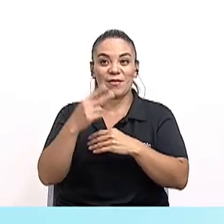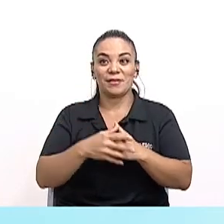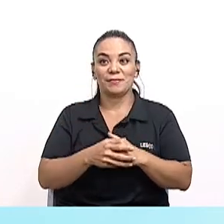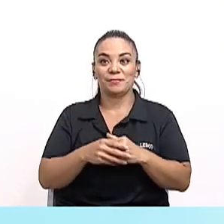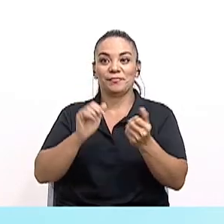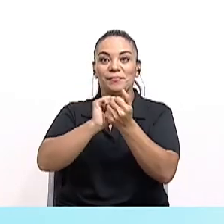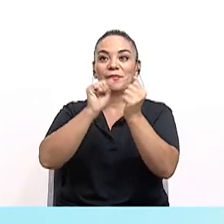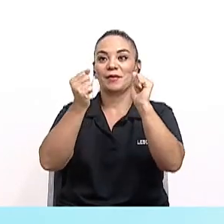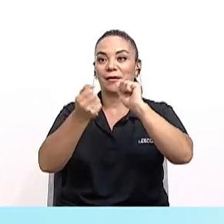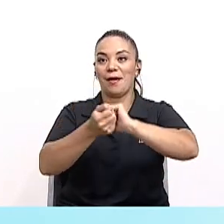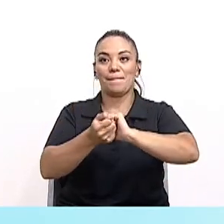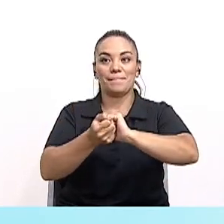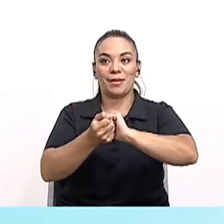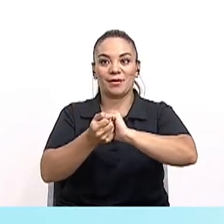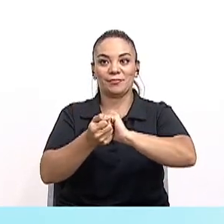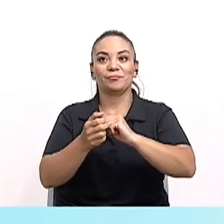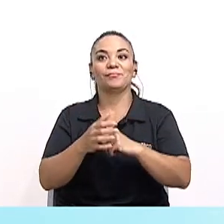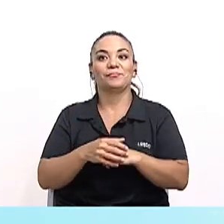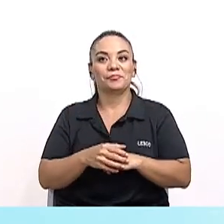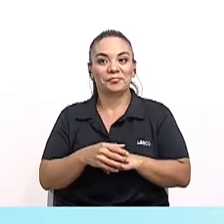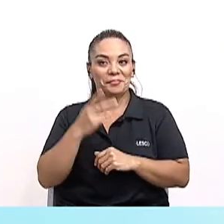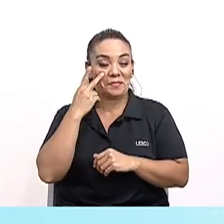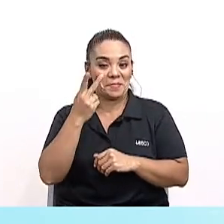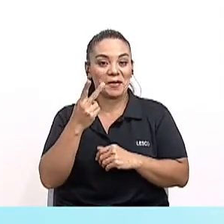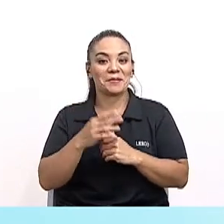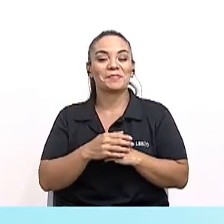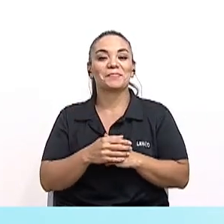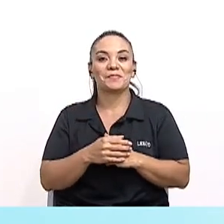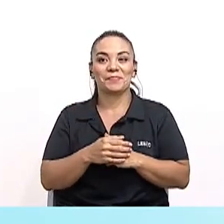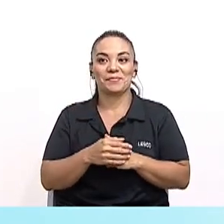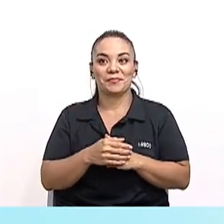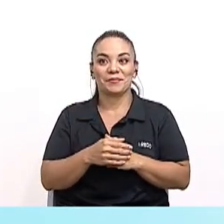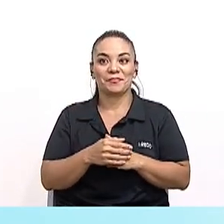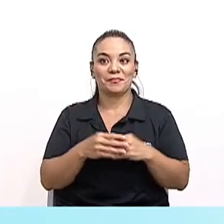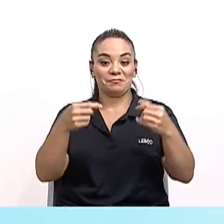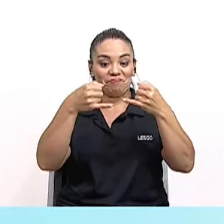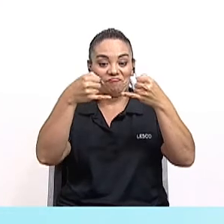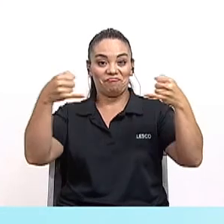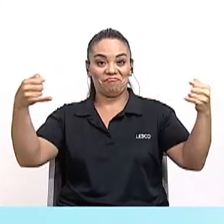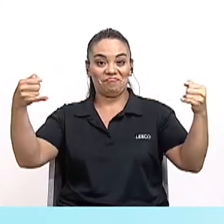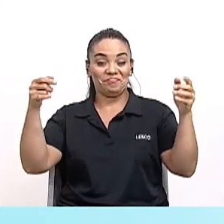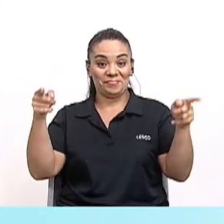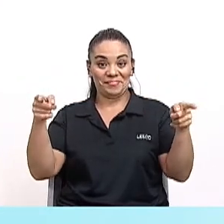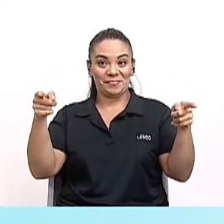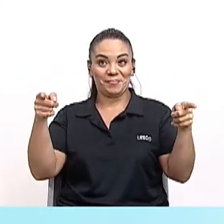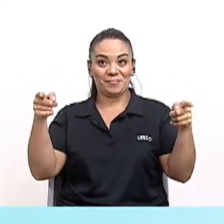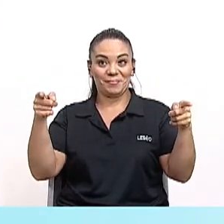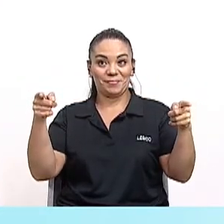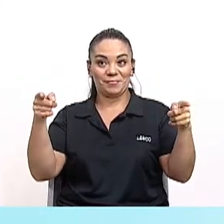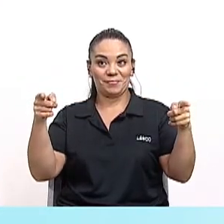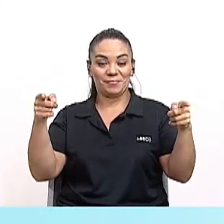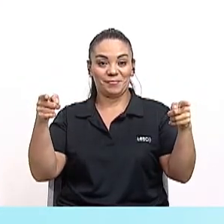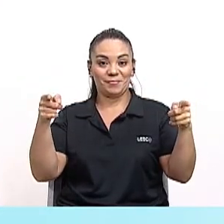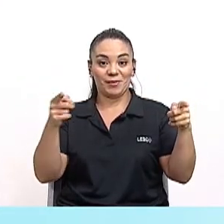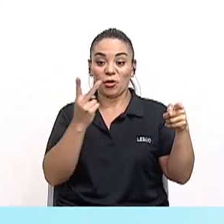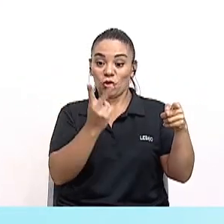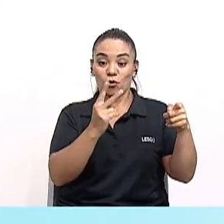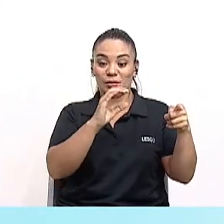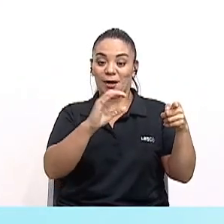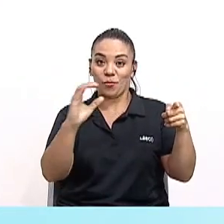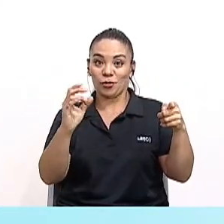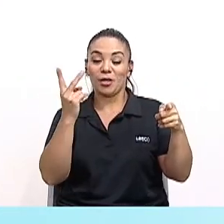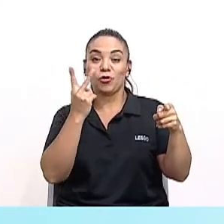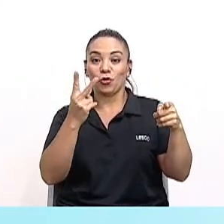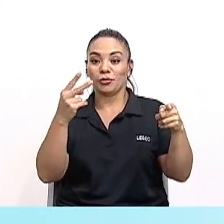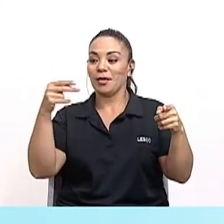cambia la geometría y ahora esto es lineal. ¿Sí lo logran ver? Tengo átomos de carbono y 2 de